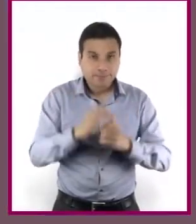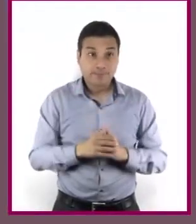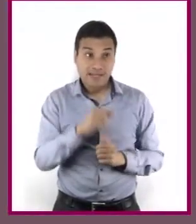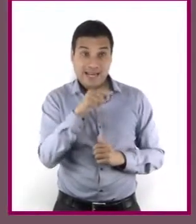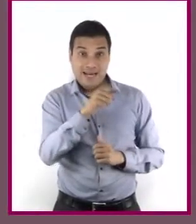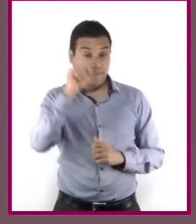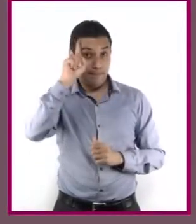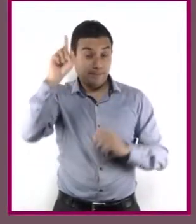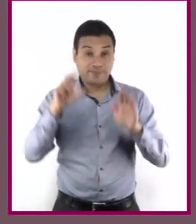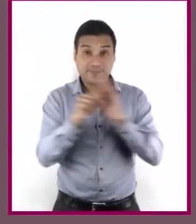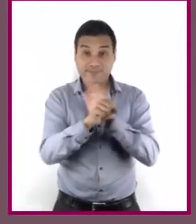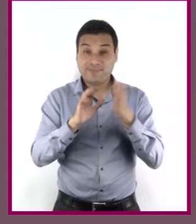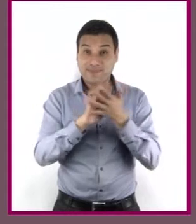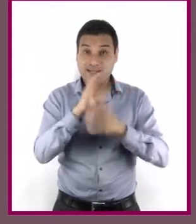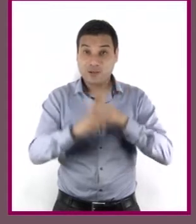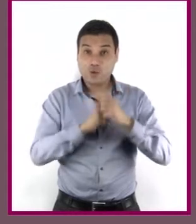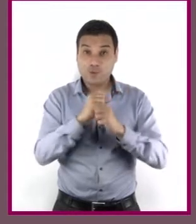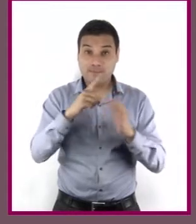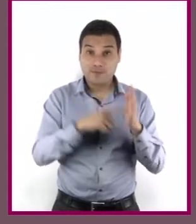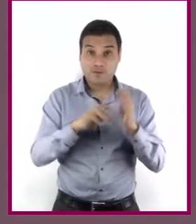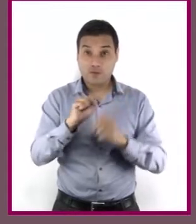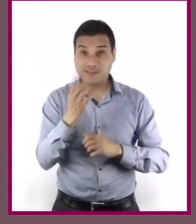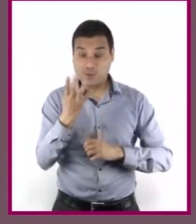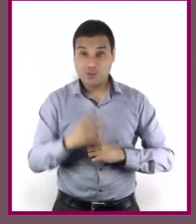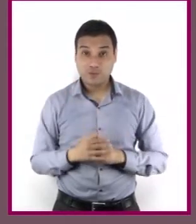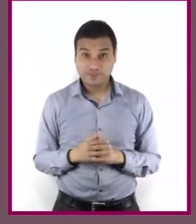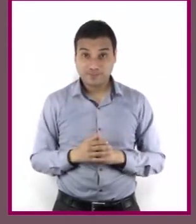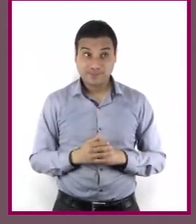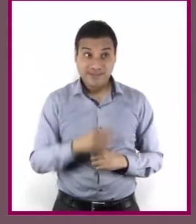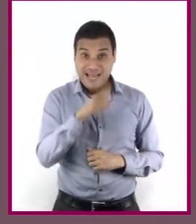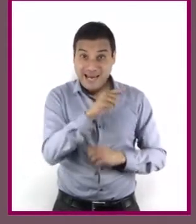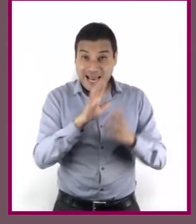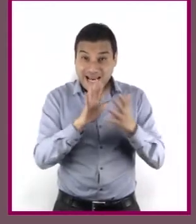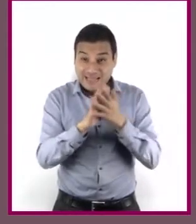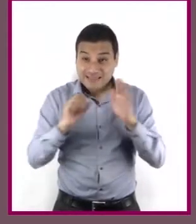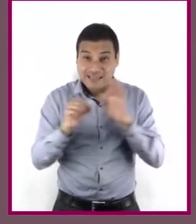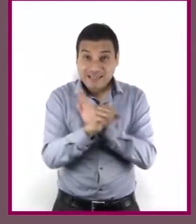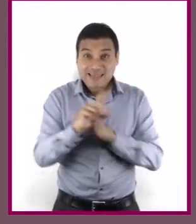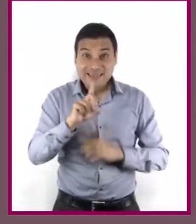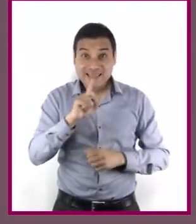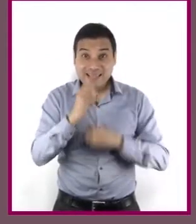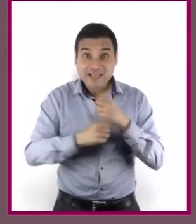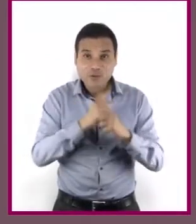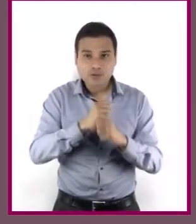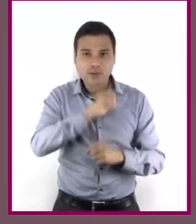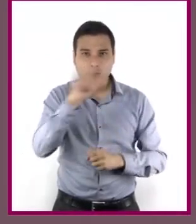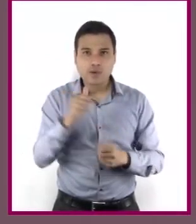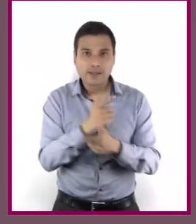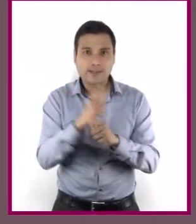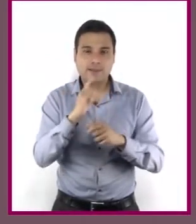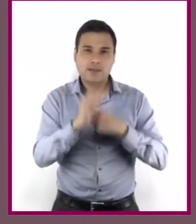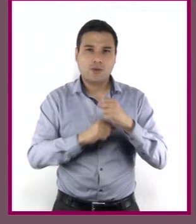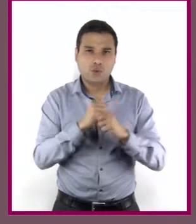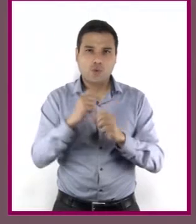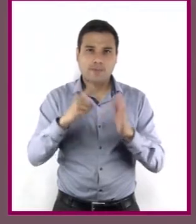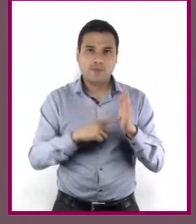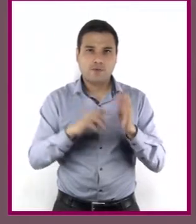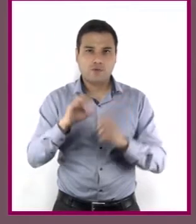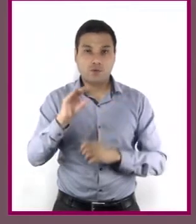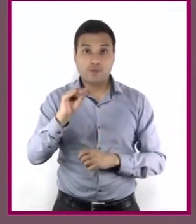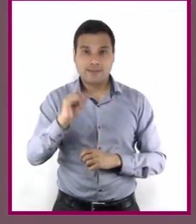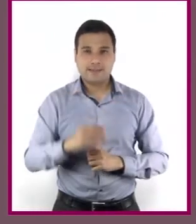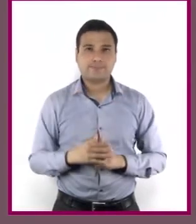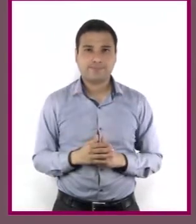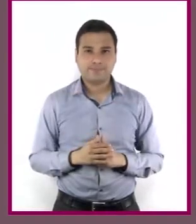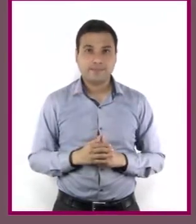1964. Después de pasar casi 30 años en la cárcel, Mandela fue liberado en 1990